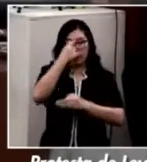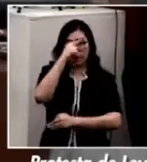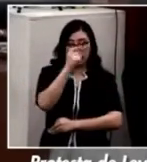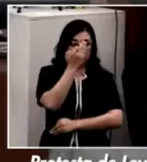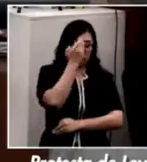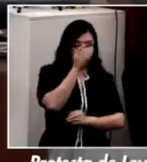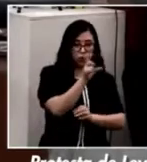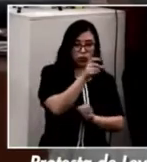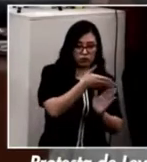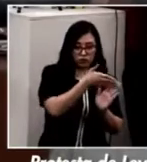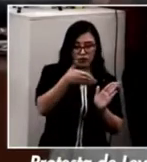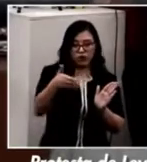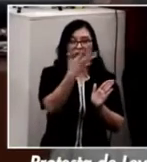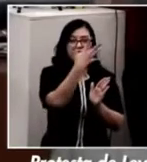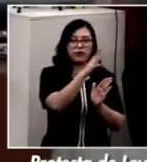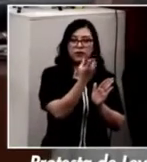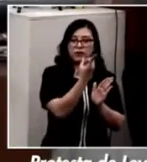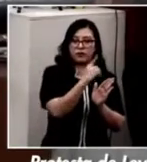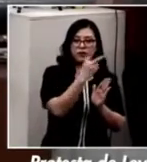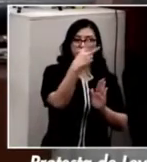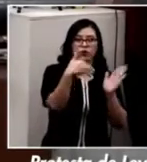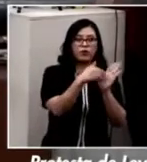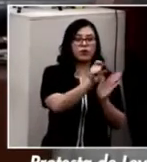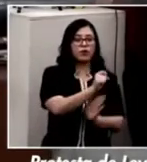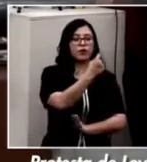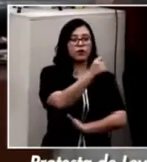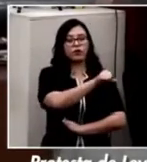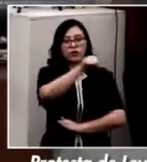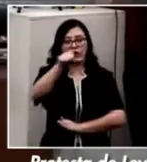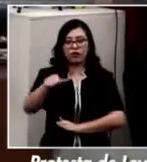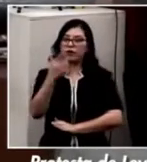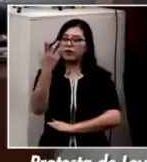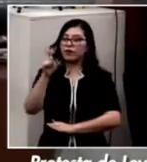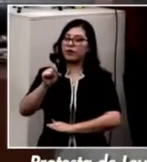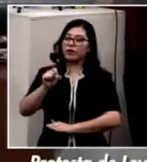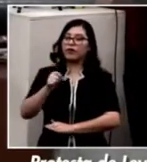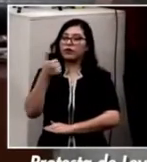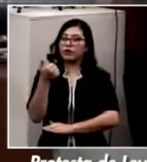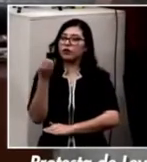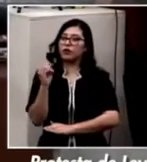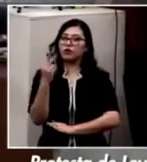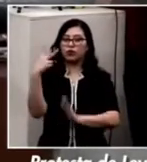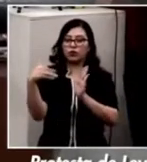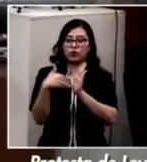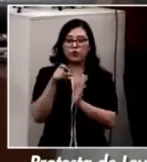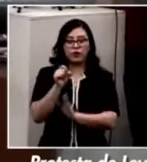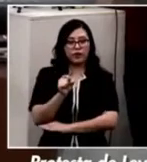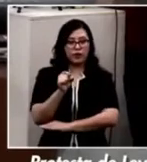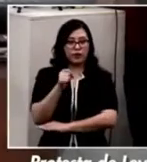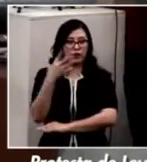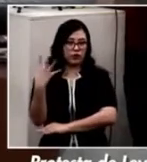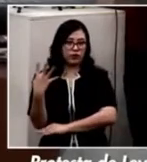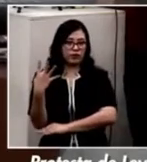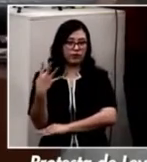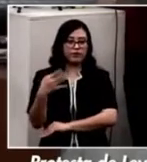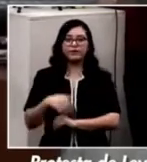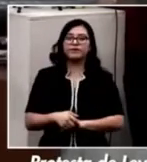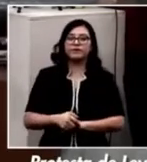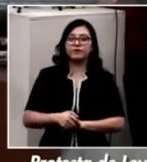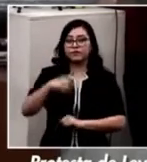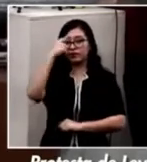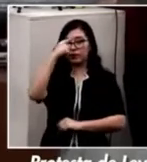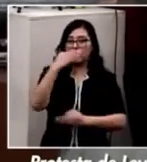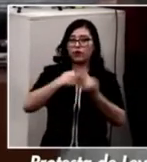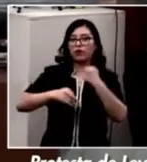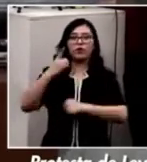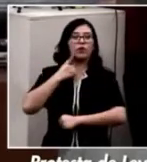mucho. Es un reto muy importante este punto para efecto de concientizar a la ciudadanía en dos aspectos. Uno, que tiene